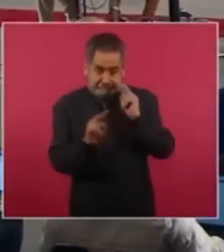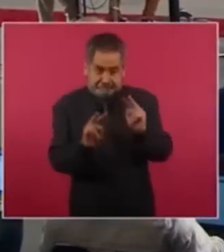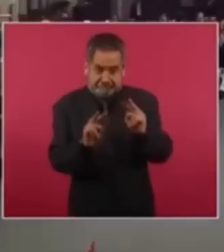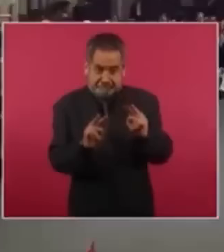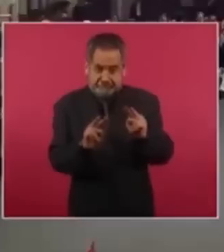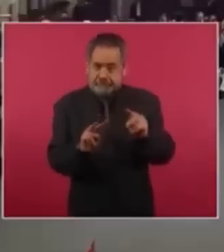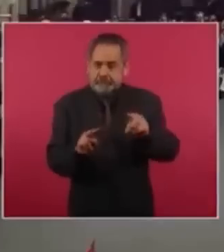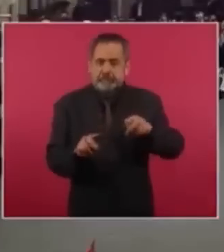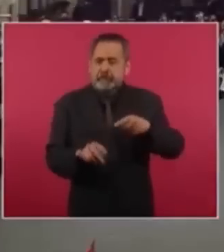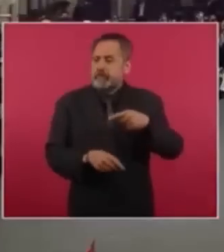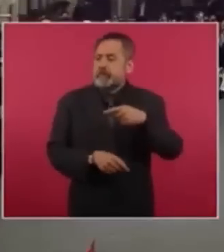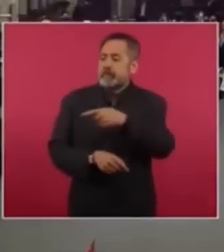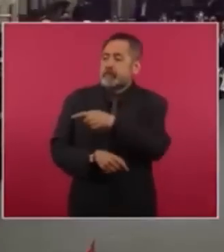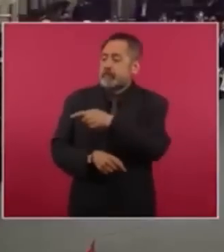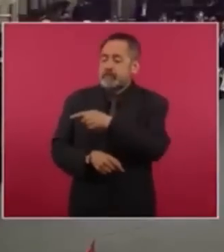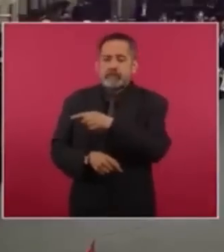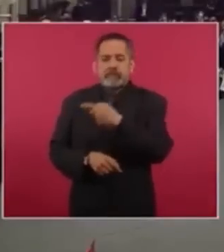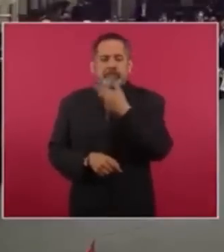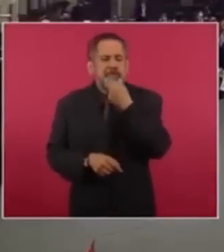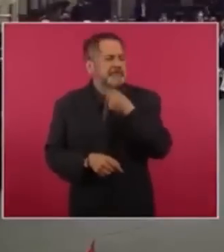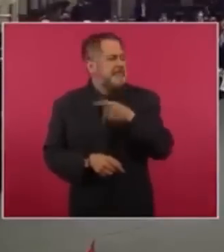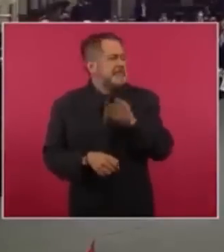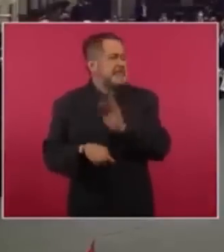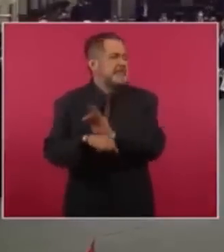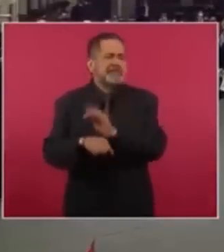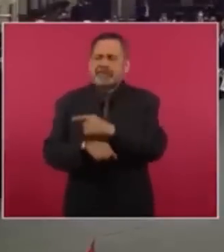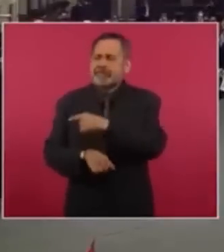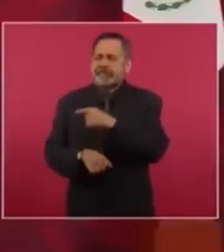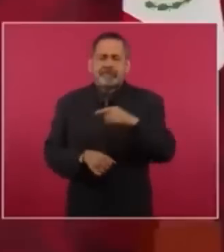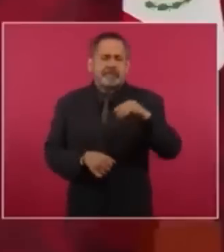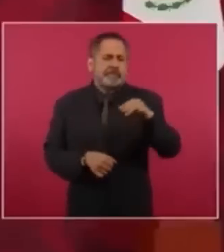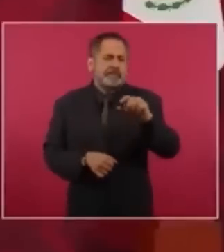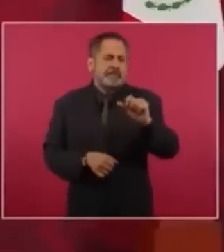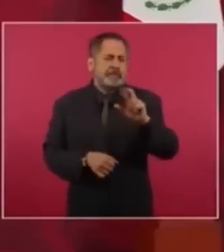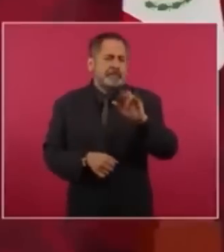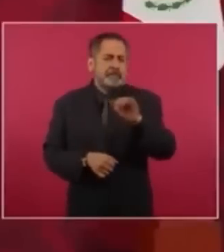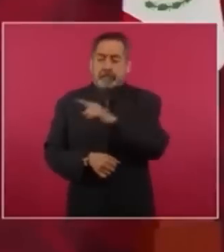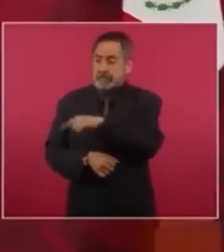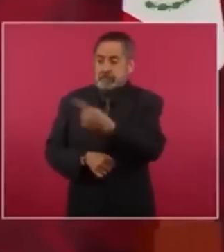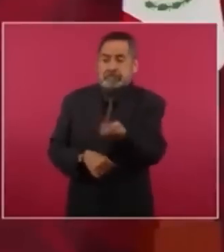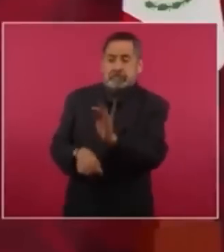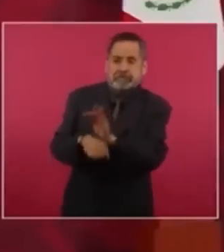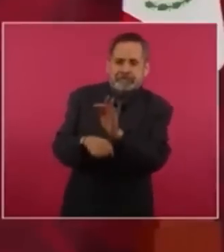Este es el que defiende ¿cómo se llama? Marín.